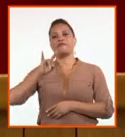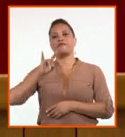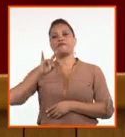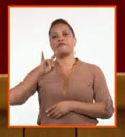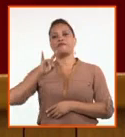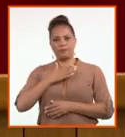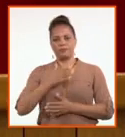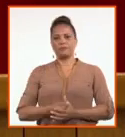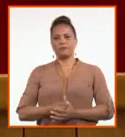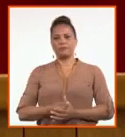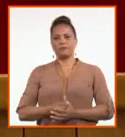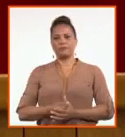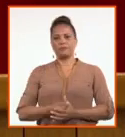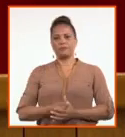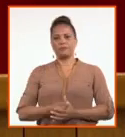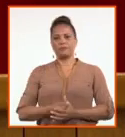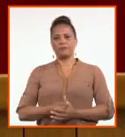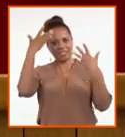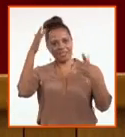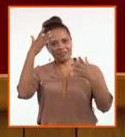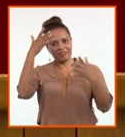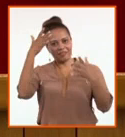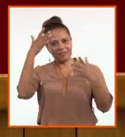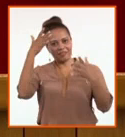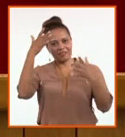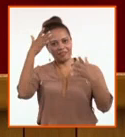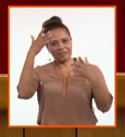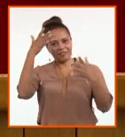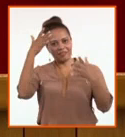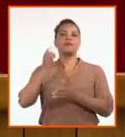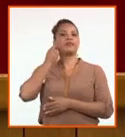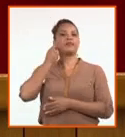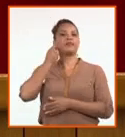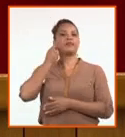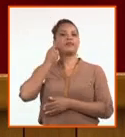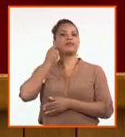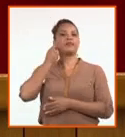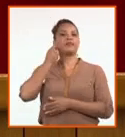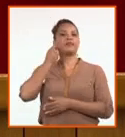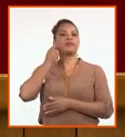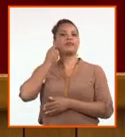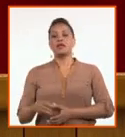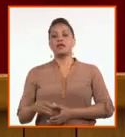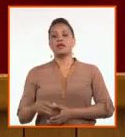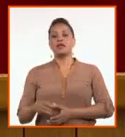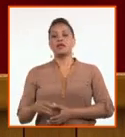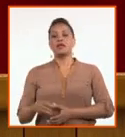Universitaria. Muchas felicidades, queridos miembros de la Federación Estudiantil Universitaria, la organización